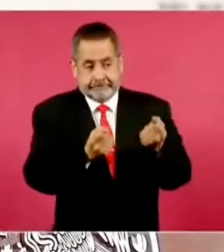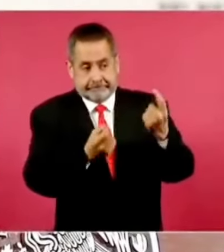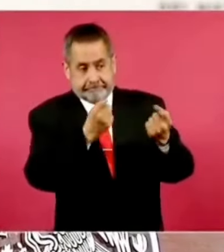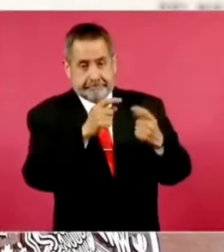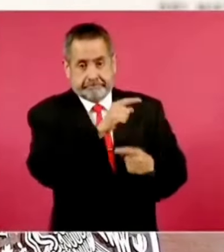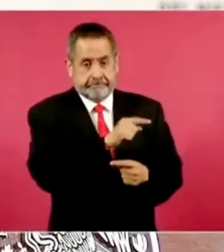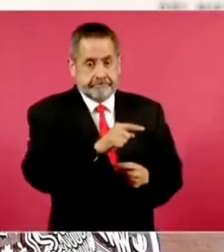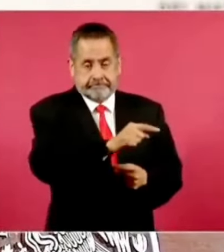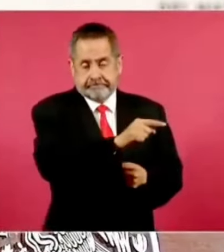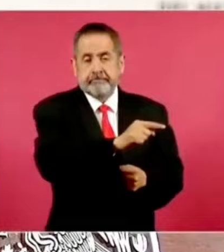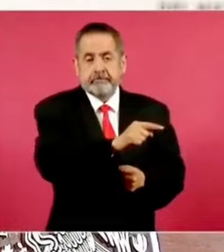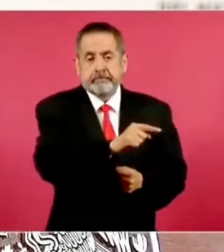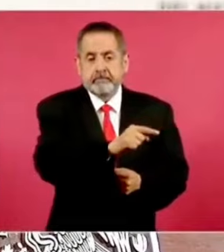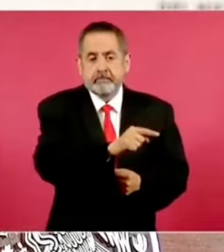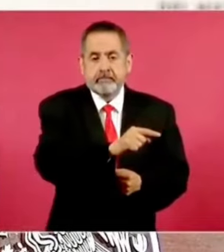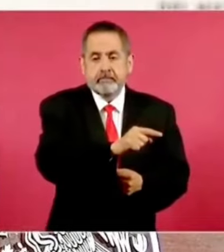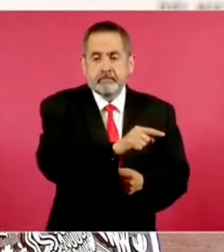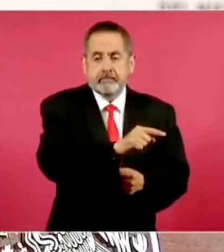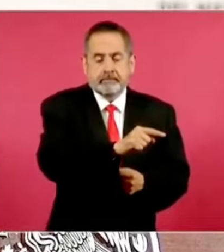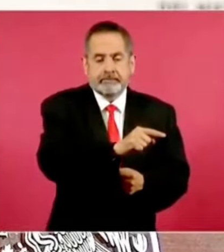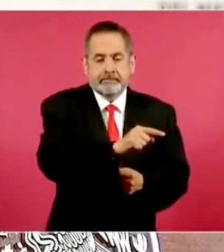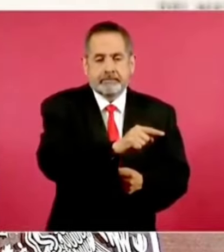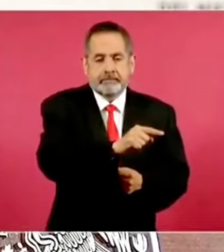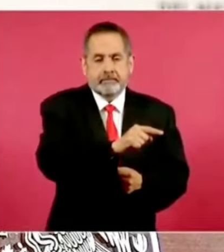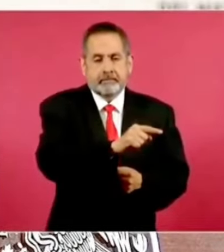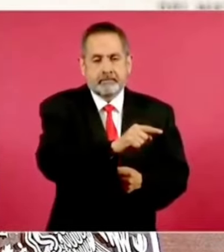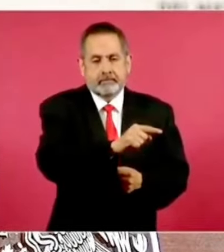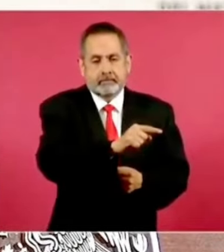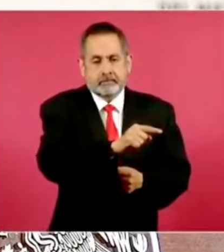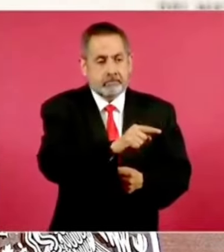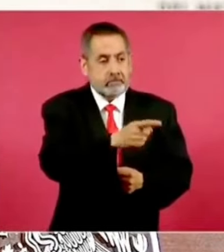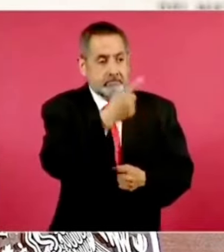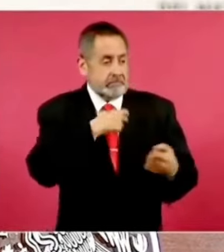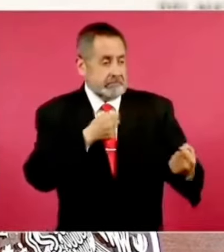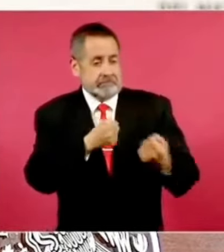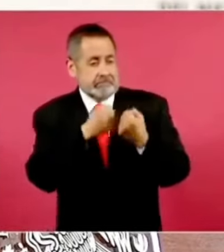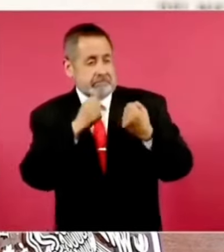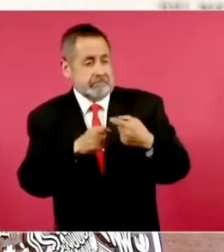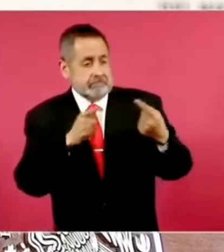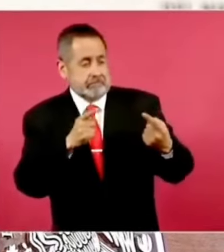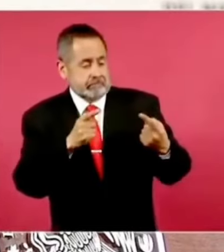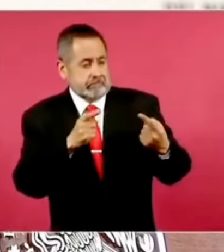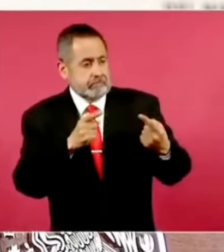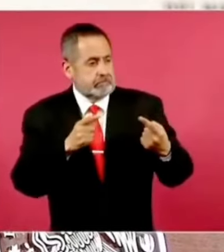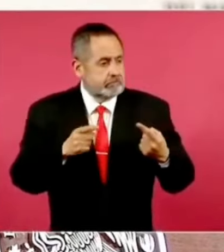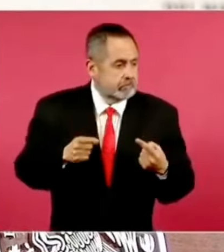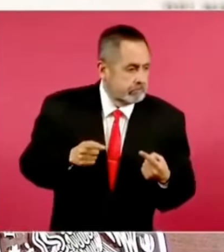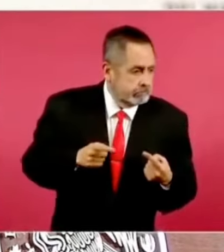nos enfrentaban, ya no los veo.